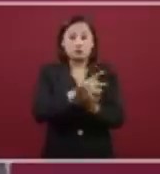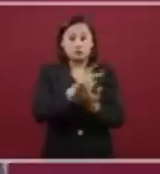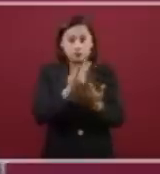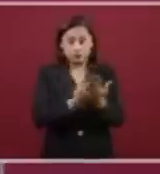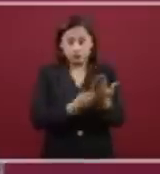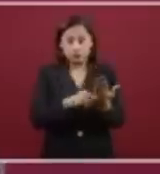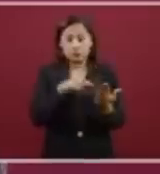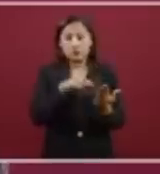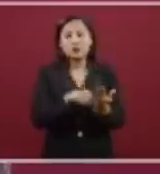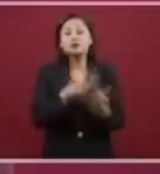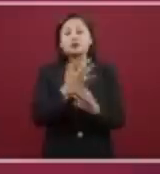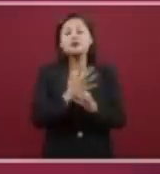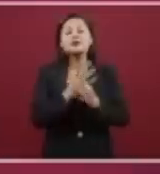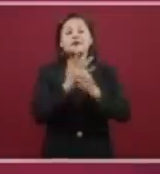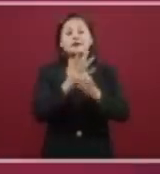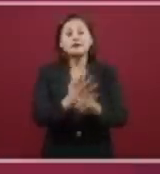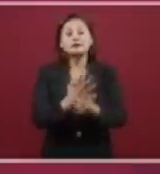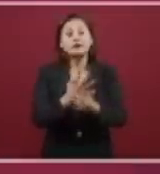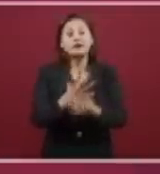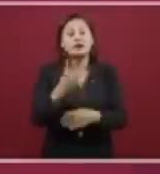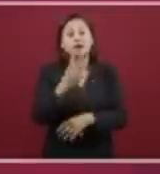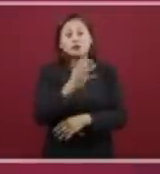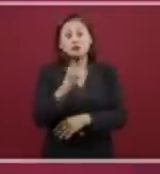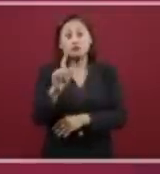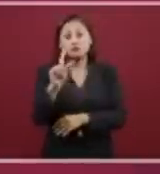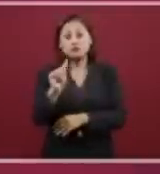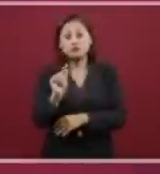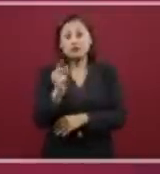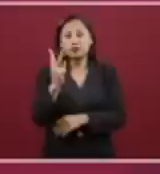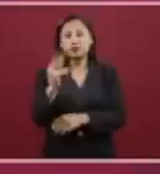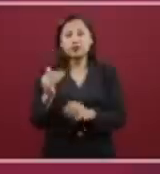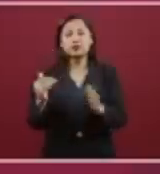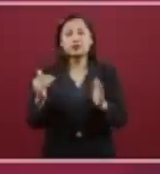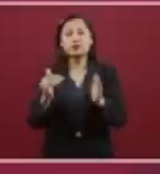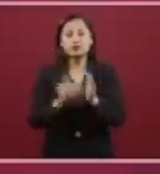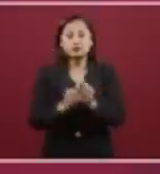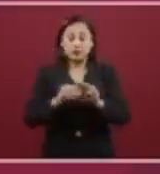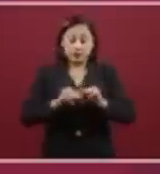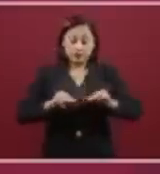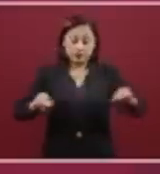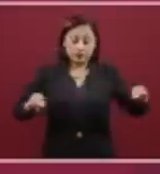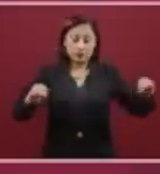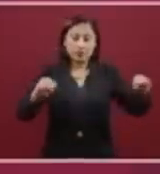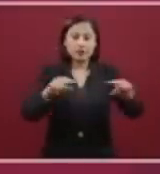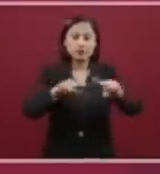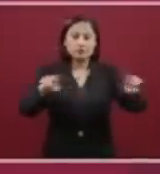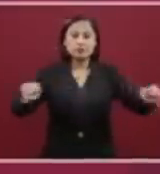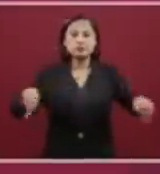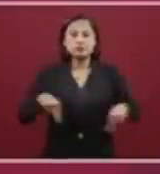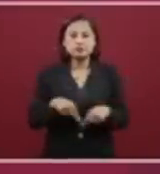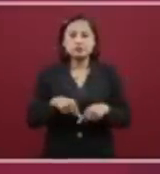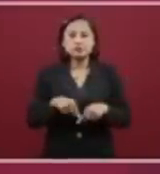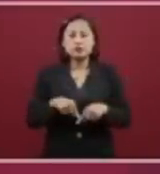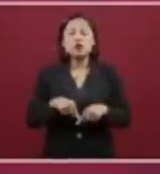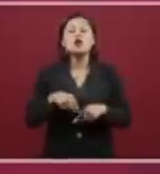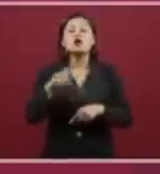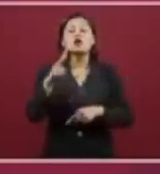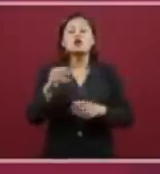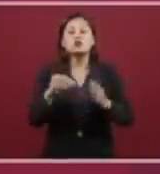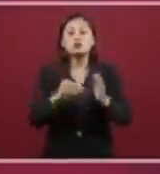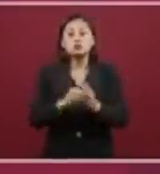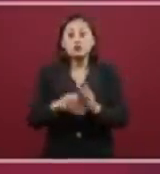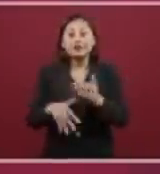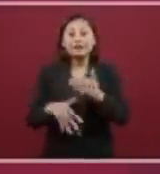consideraba 472 mil metros cuadrados de superficie en 2015 ya eran